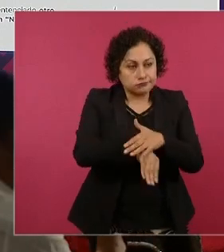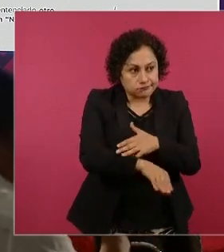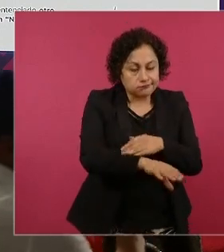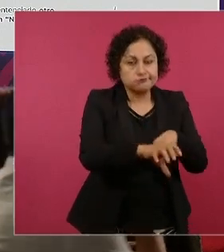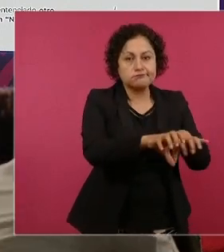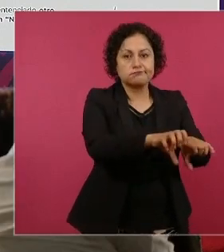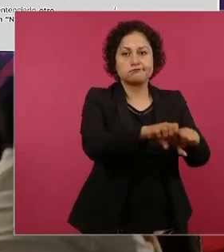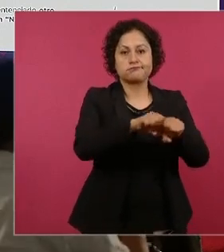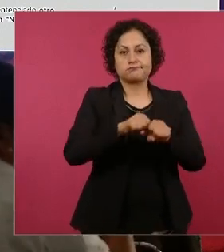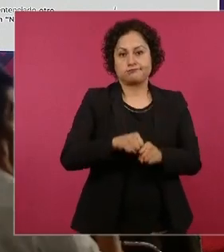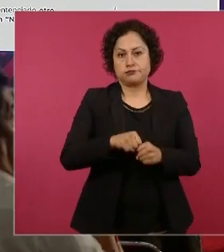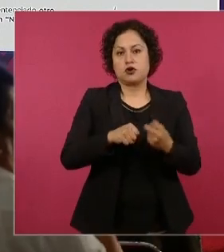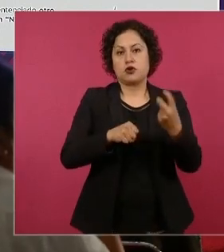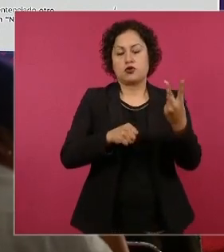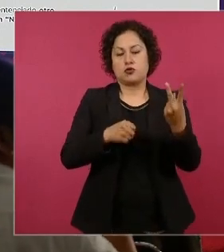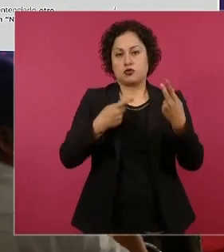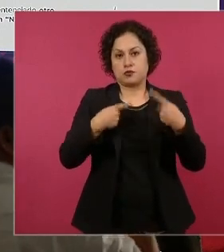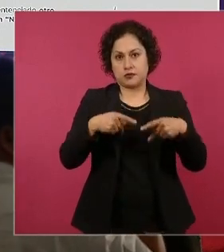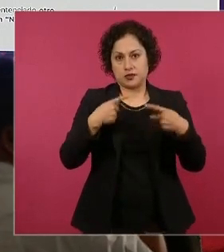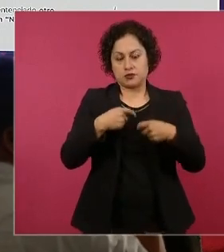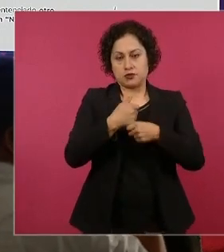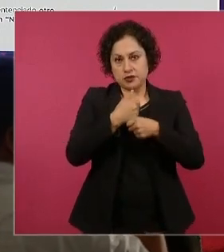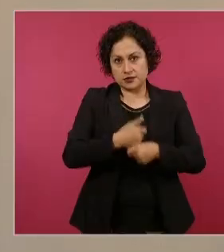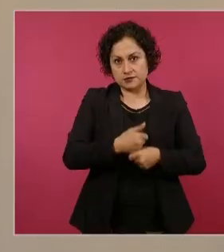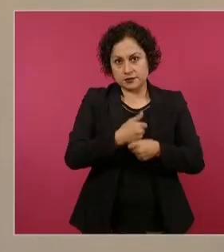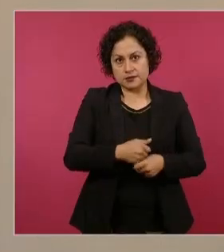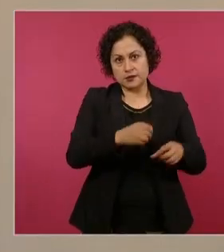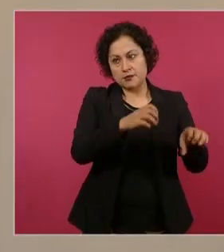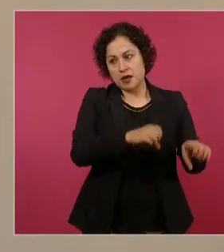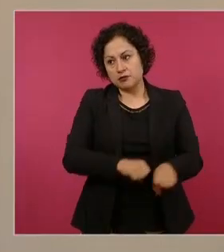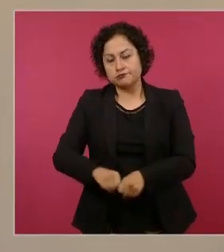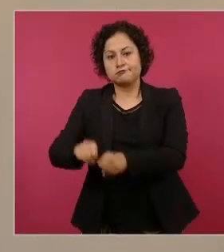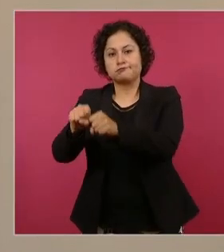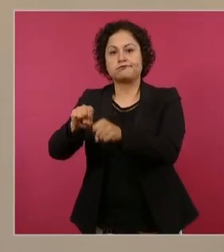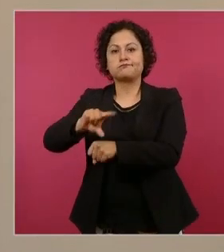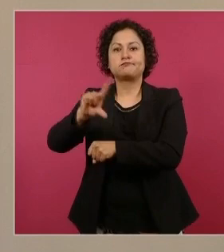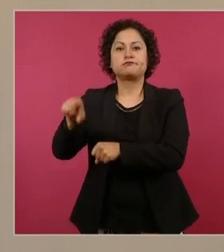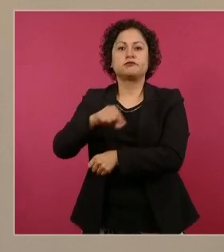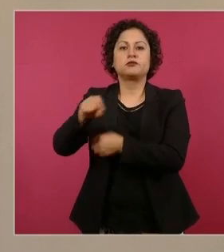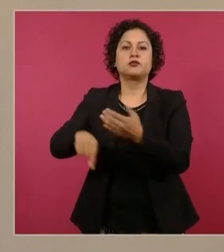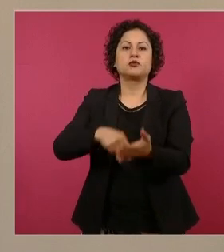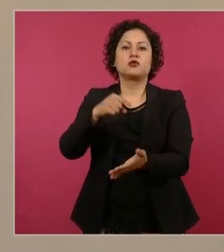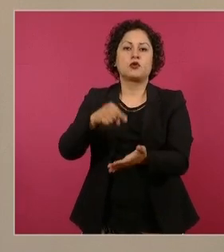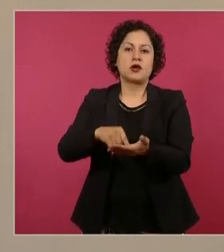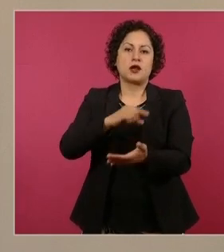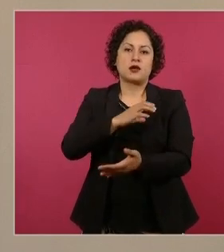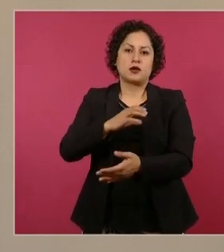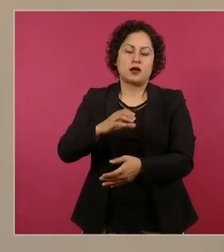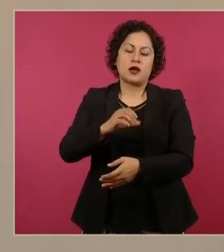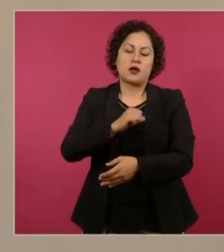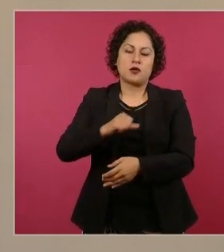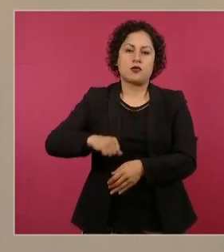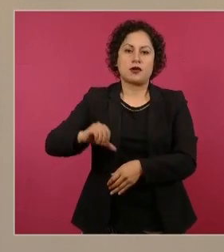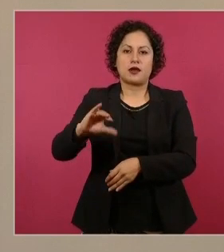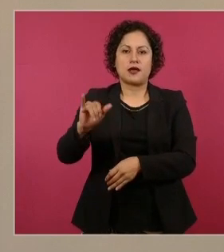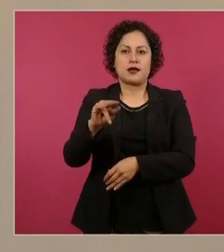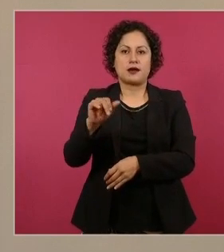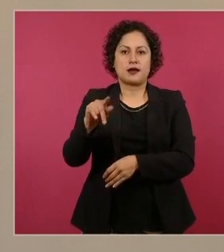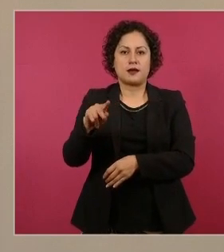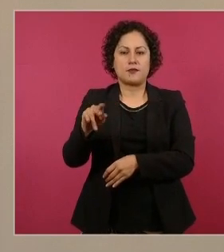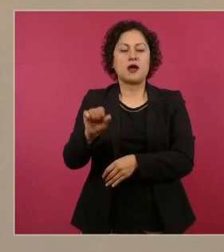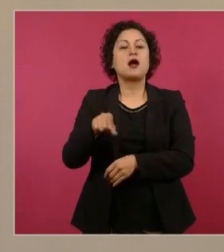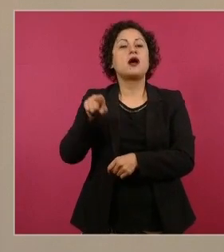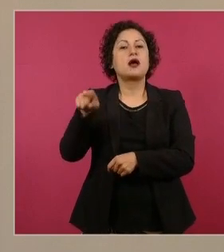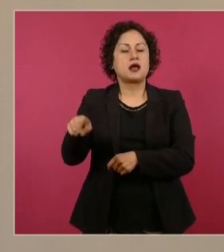la libertad a las dos víctimas, a quienes después ejecutaron en la colonia obrera Jajalpa. A los dos detenidos también se